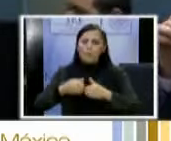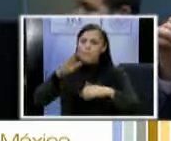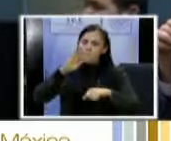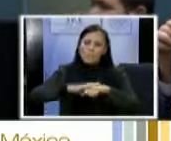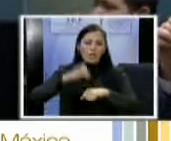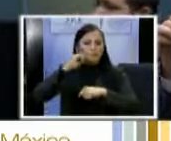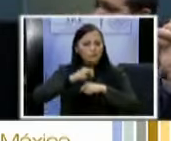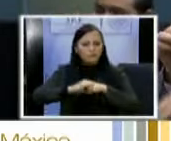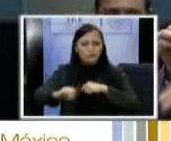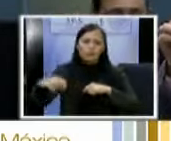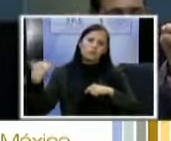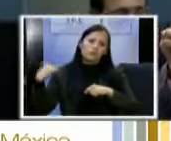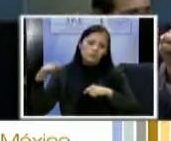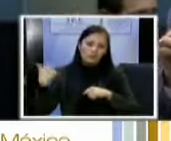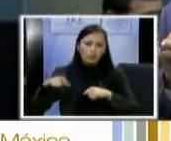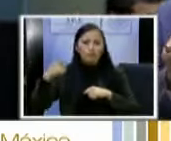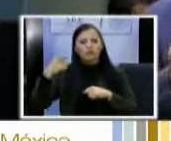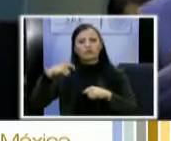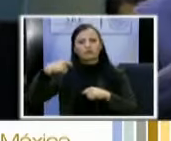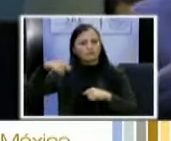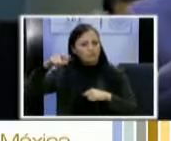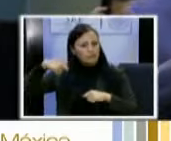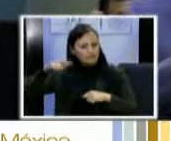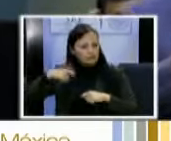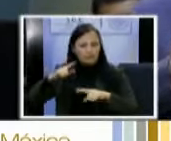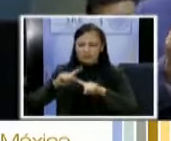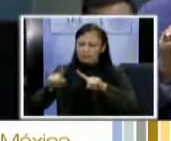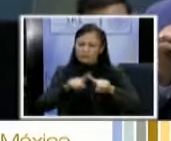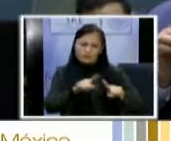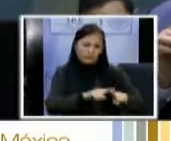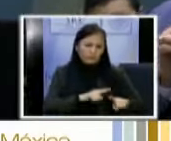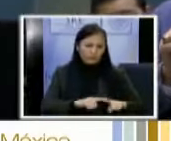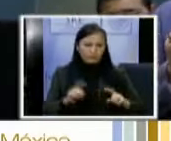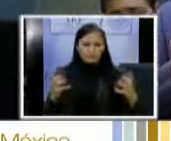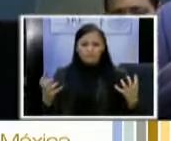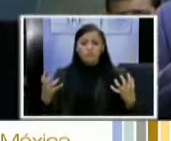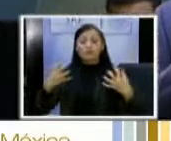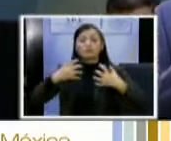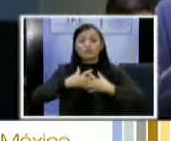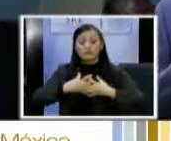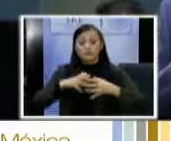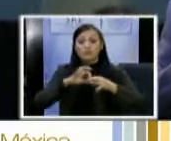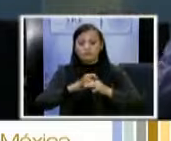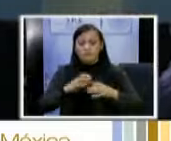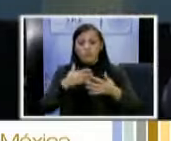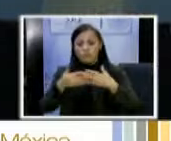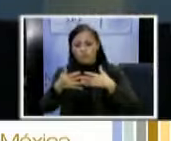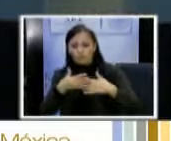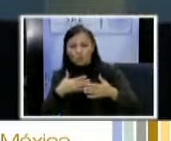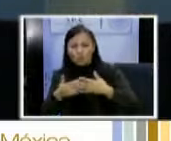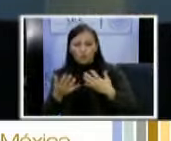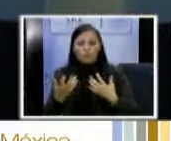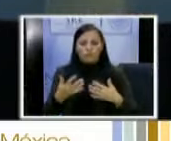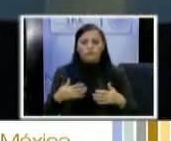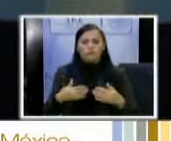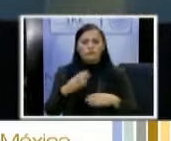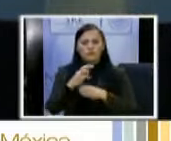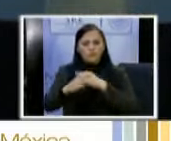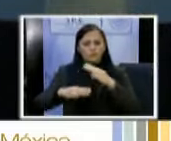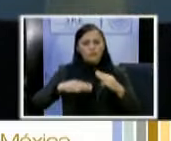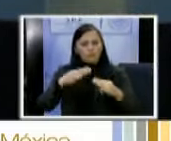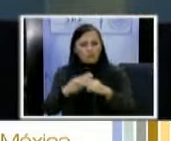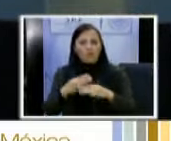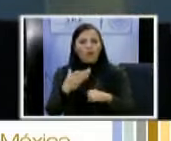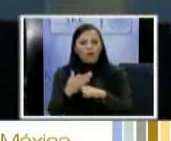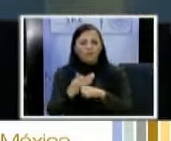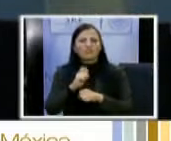en Guanajuato, en Querétaro, en todos estos lados. Nuestra integración al mundo moderno está precisamente a través de